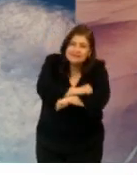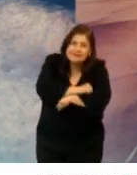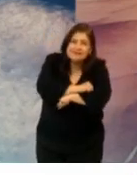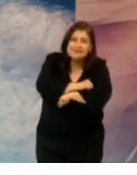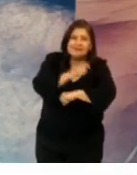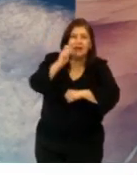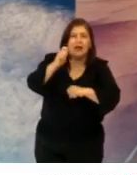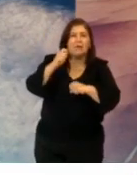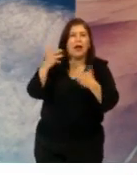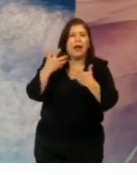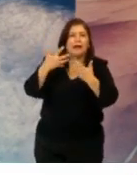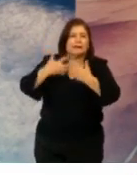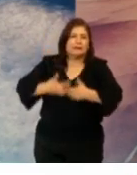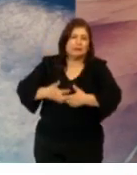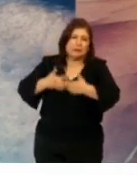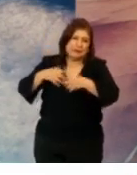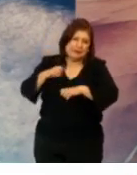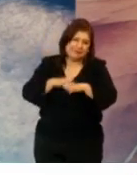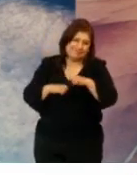las industrias.